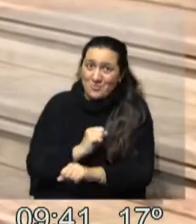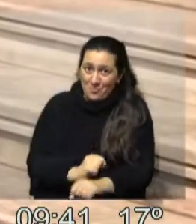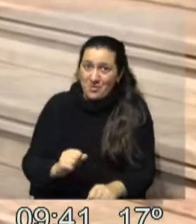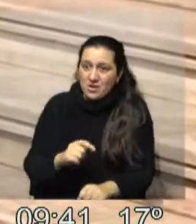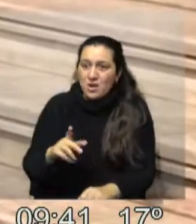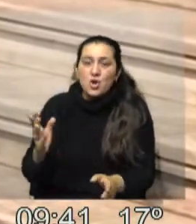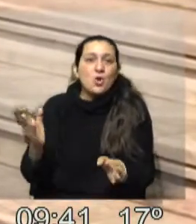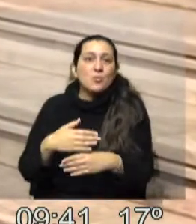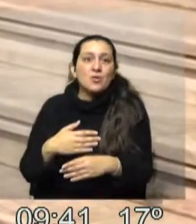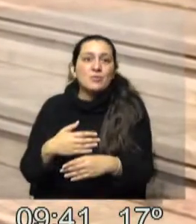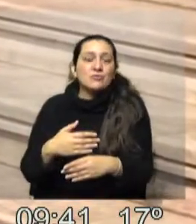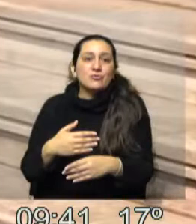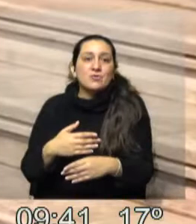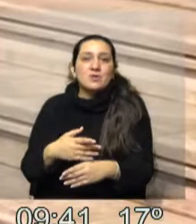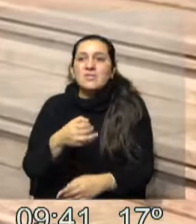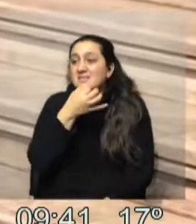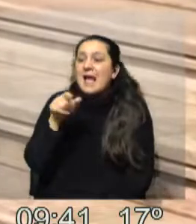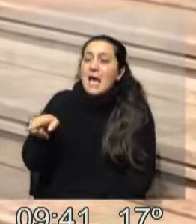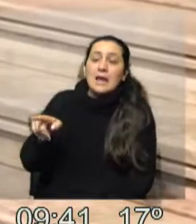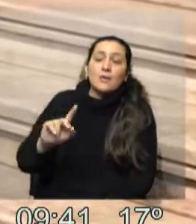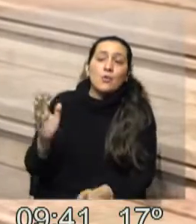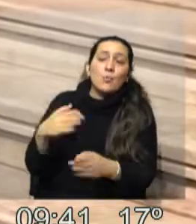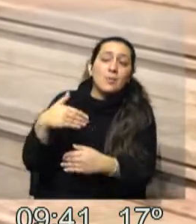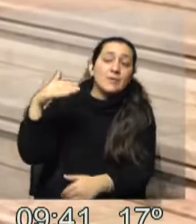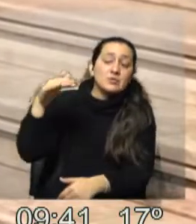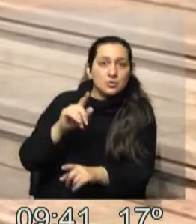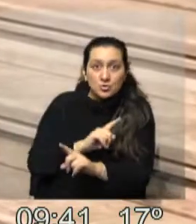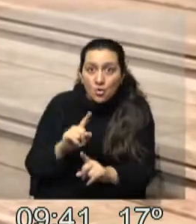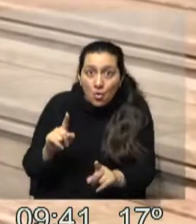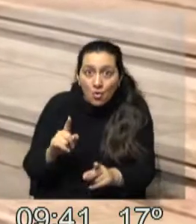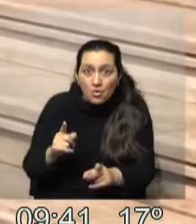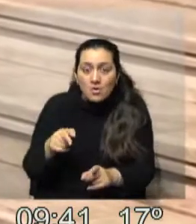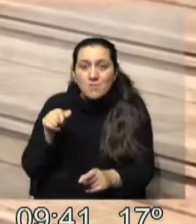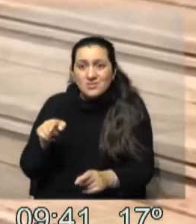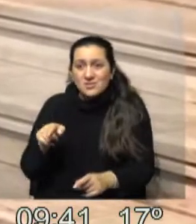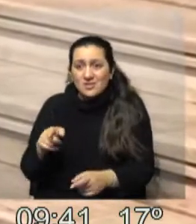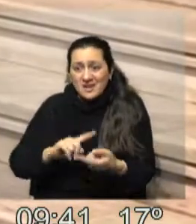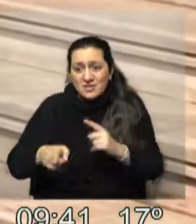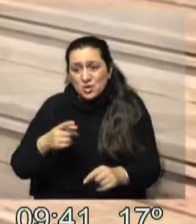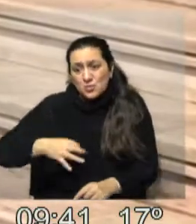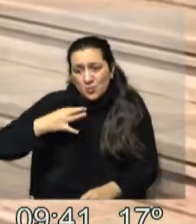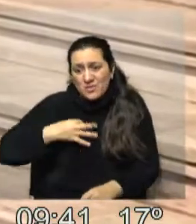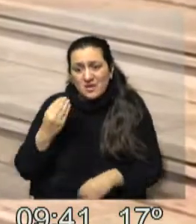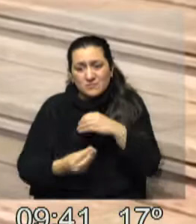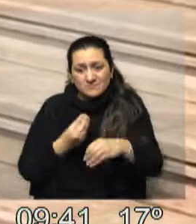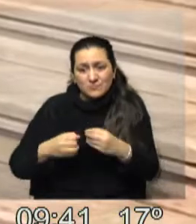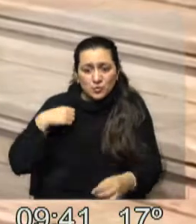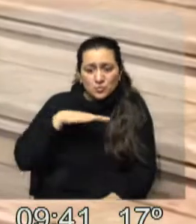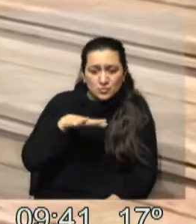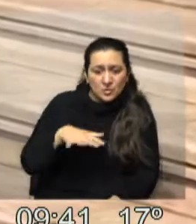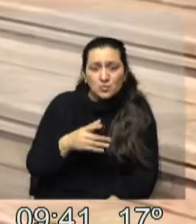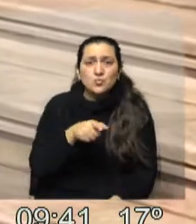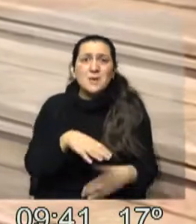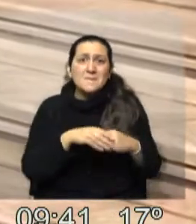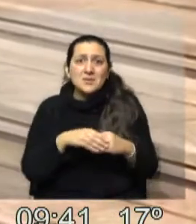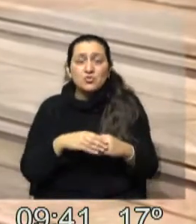podemos homogeneizar, y esos espacios son su vida, pero su vida vinculada con la ciudad, con sus familiares, con sus amigos. Al día de